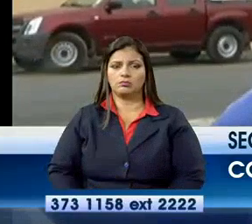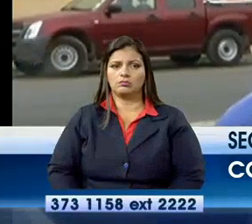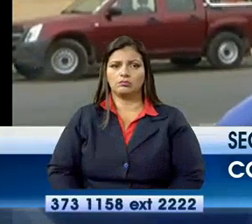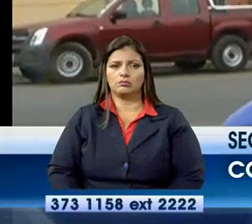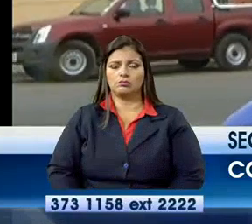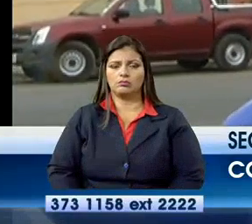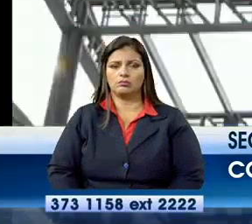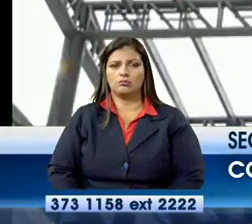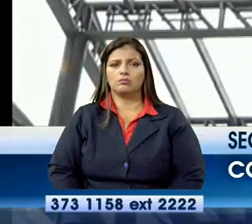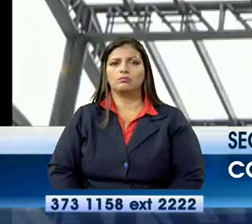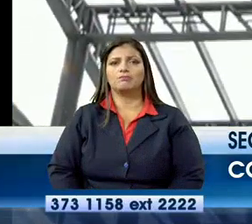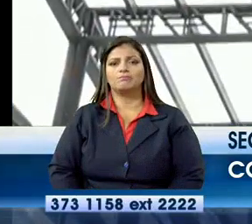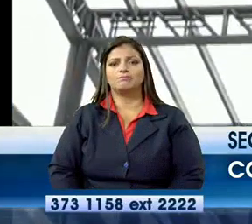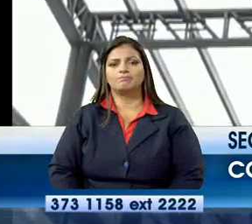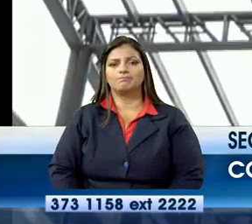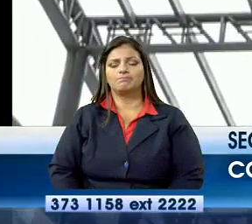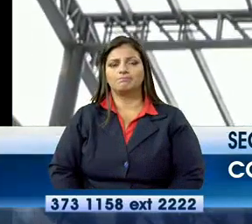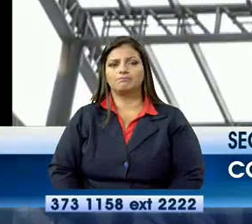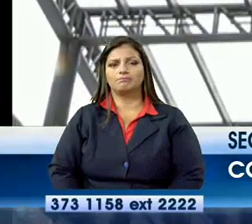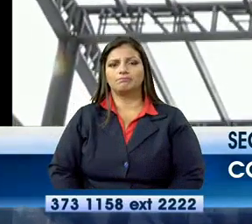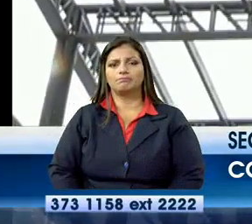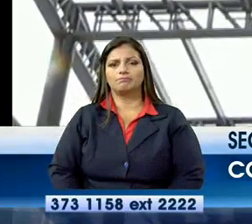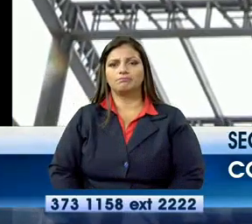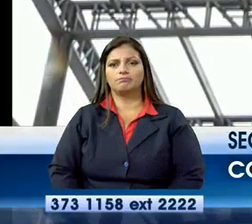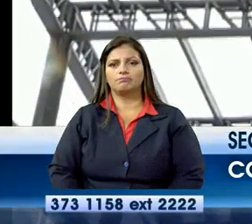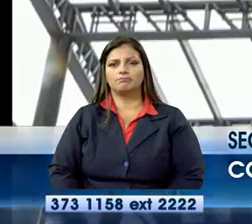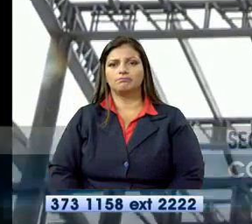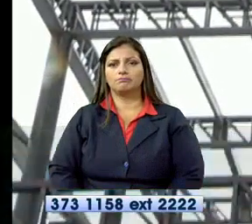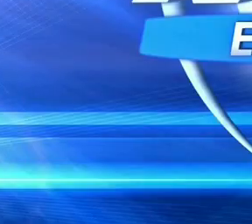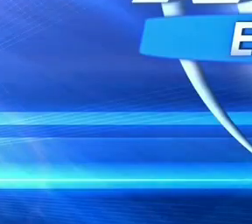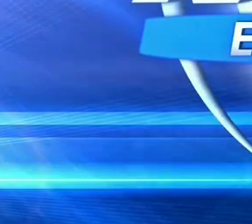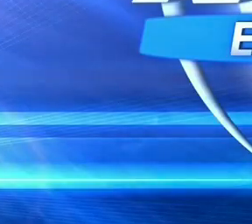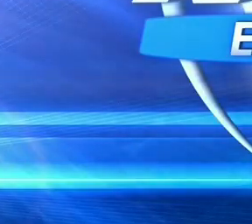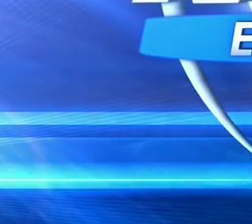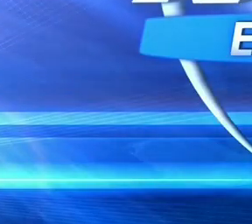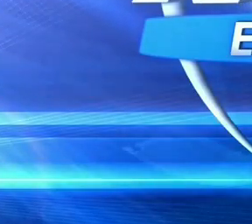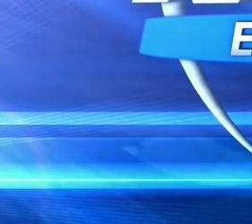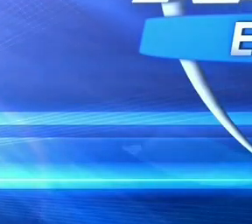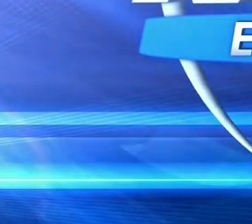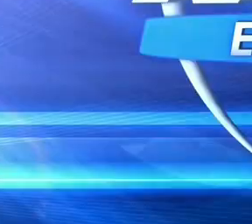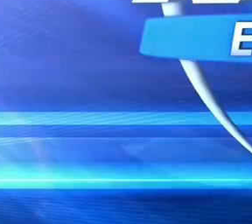nosotros los obreros. Informó Luxiola Salazar.